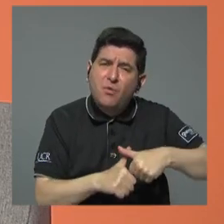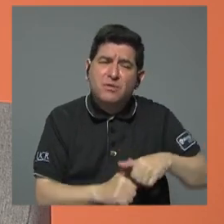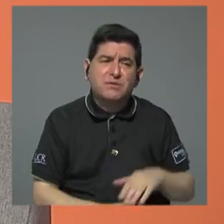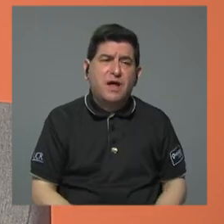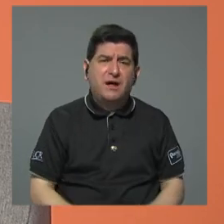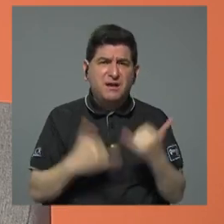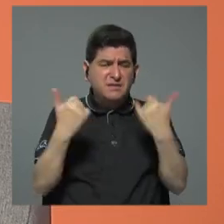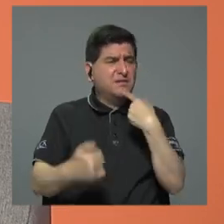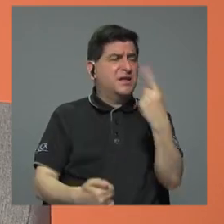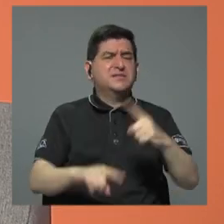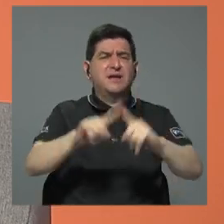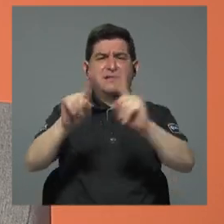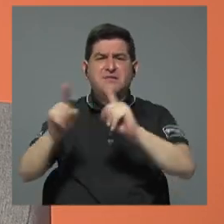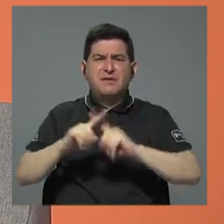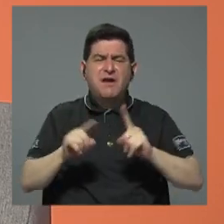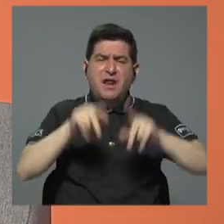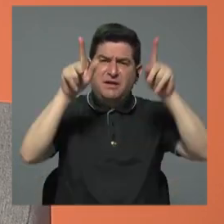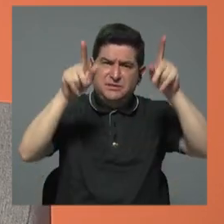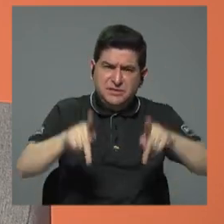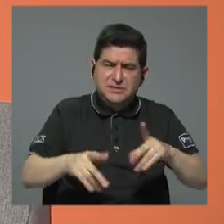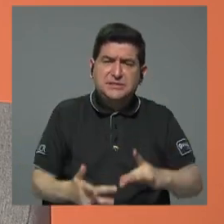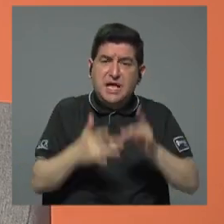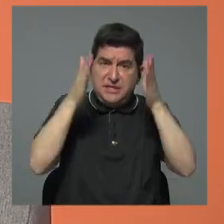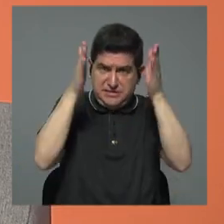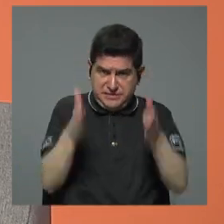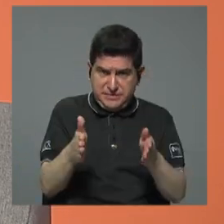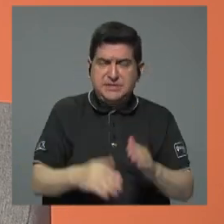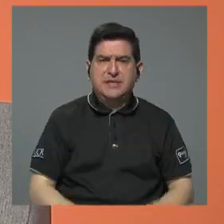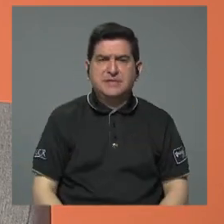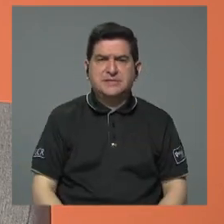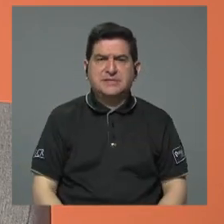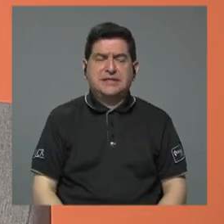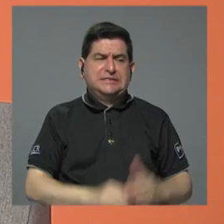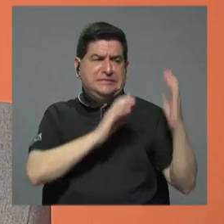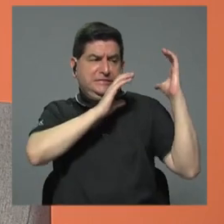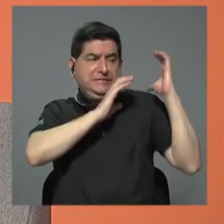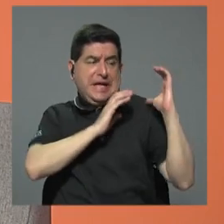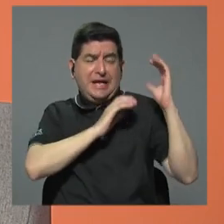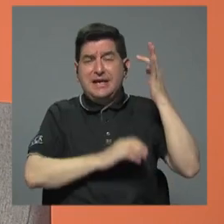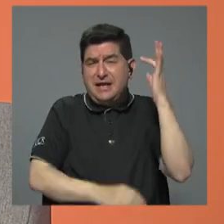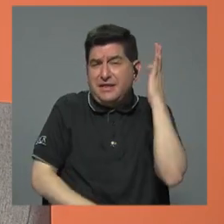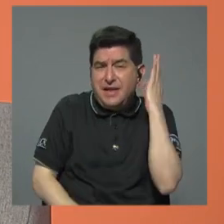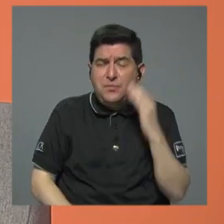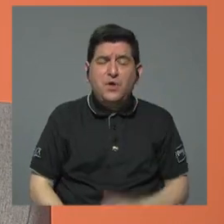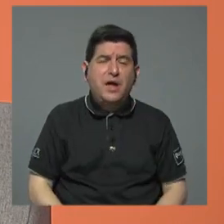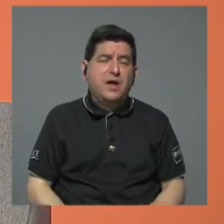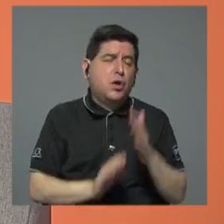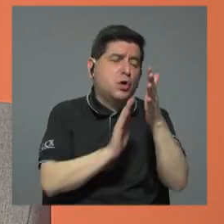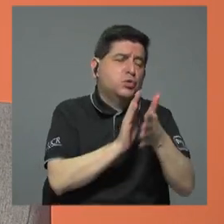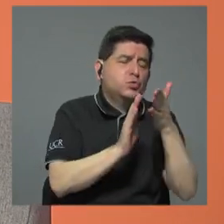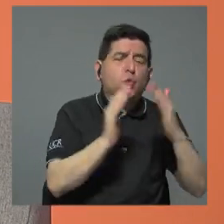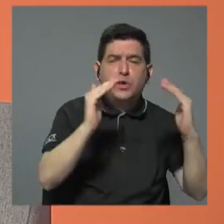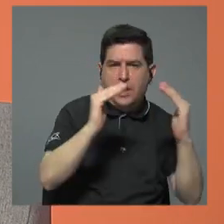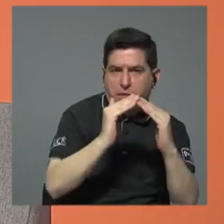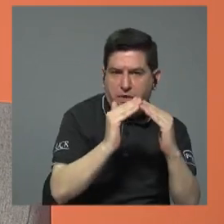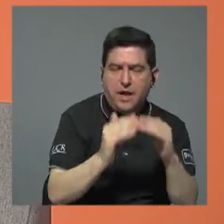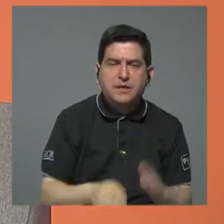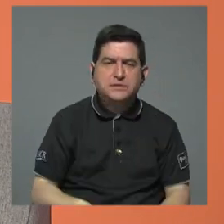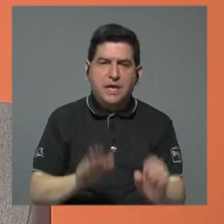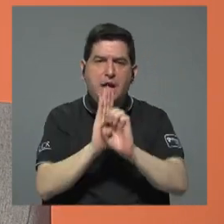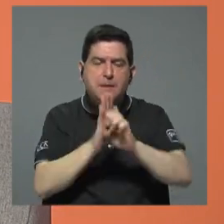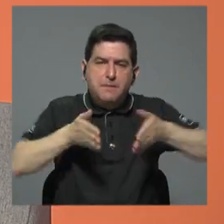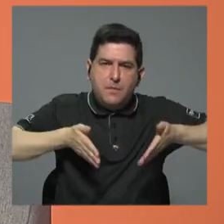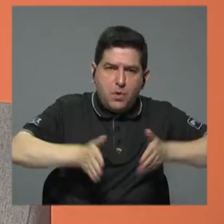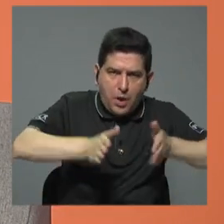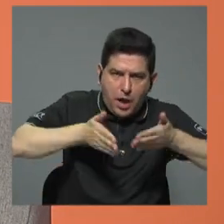lo han mencionado diferentes personas especialistas, que la carga para las mujeres con el cuidado del hogar, teniendo, por ejemplo, a los